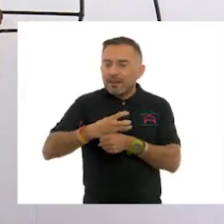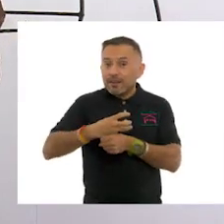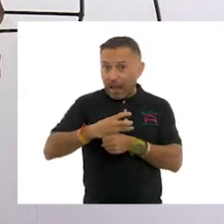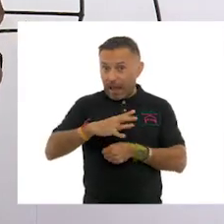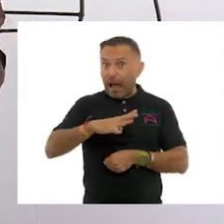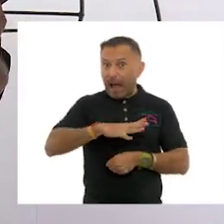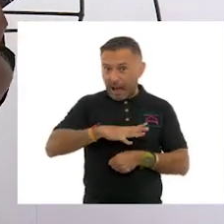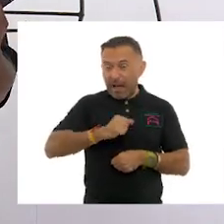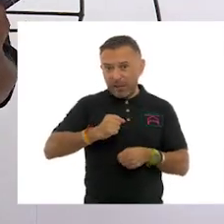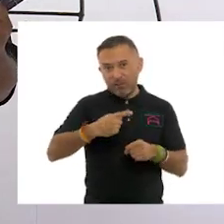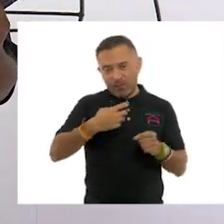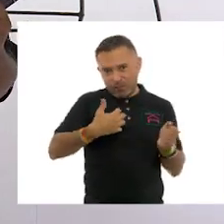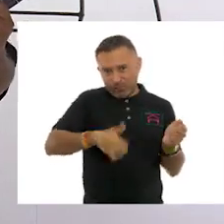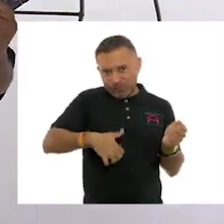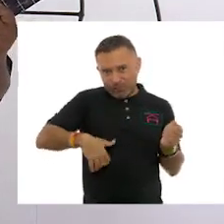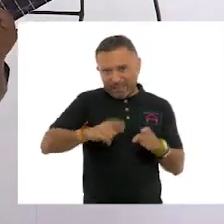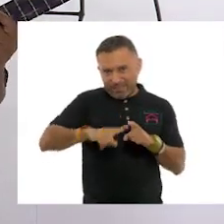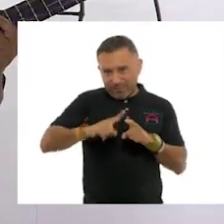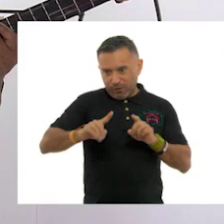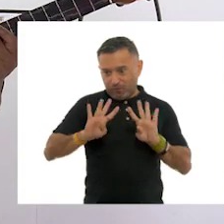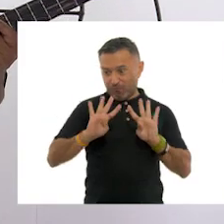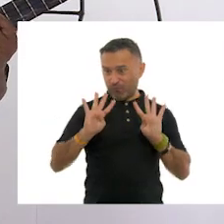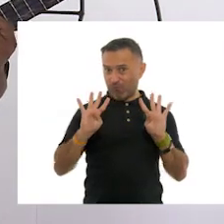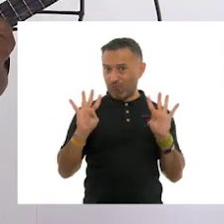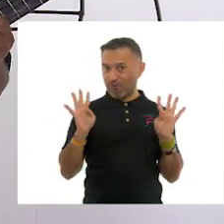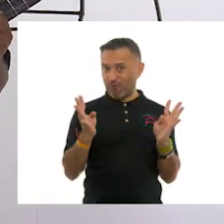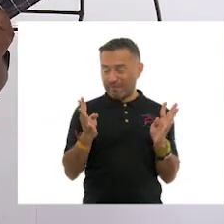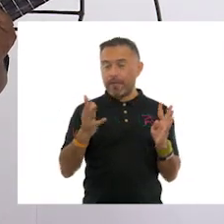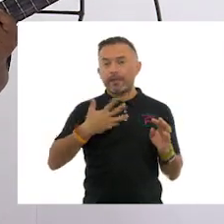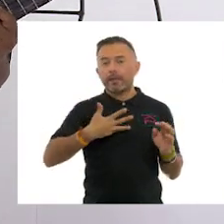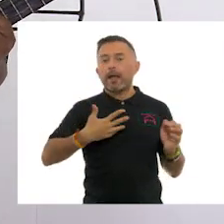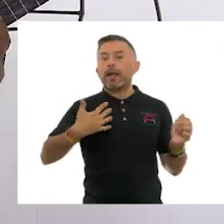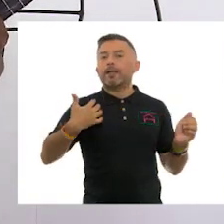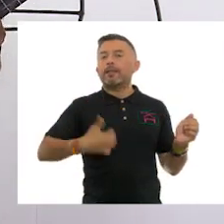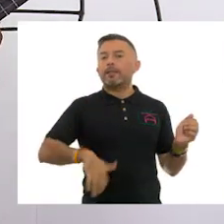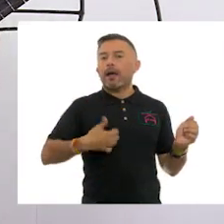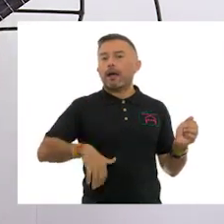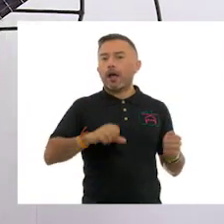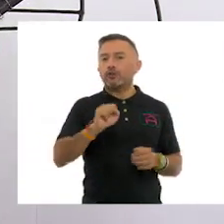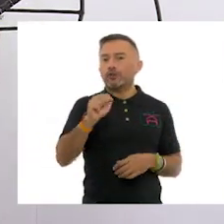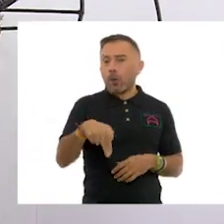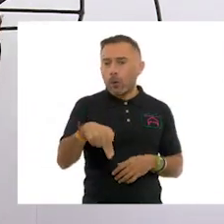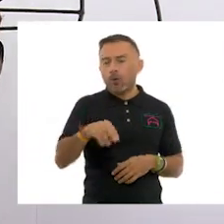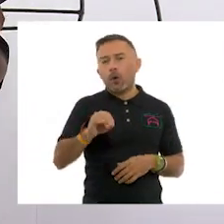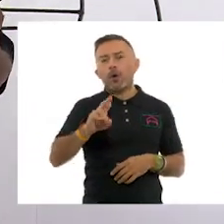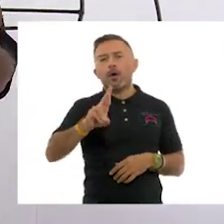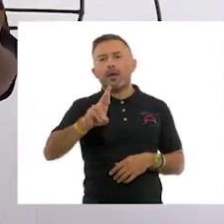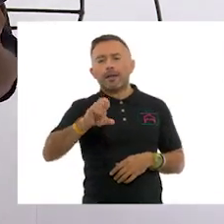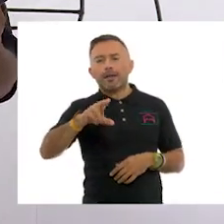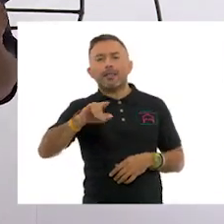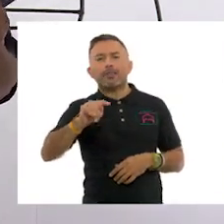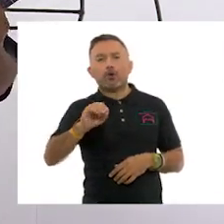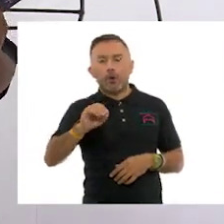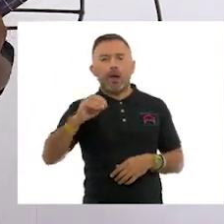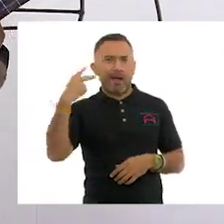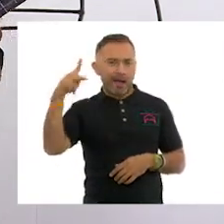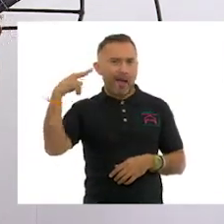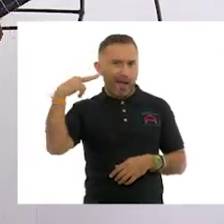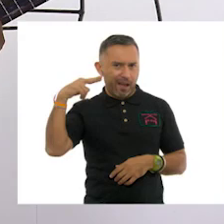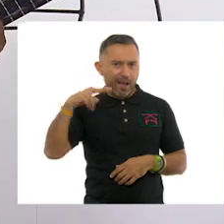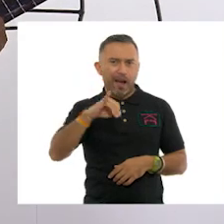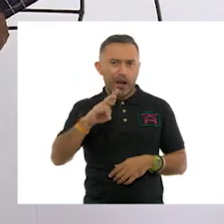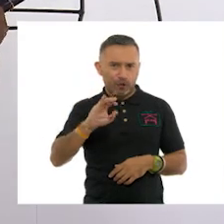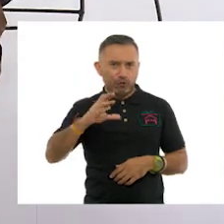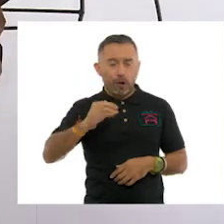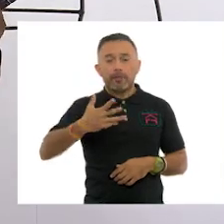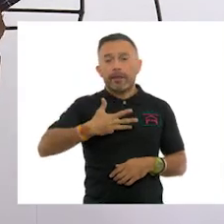de instrumentos que hacen la melodía está la guitarra de son o requinto jarocho, que también hay diversos tamaños